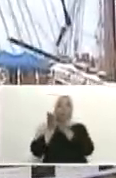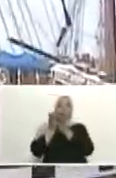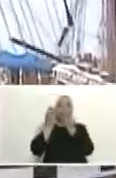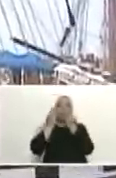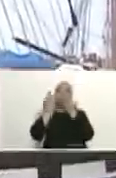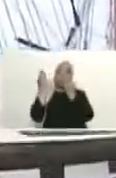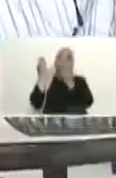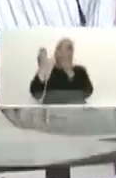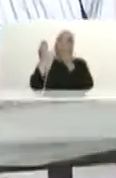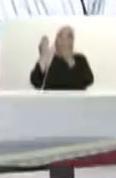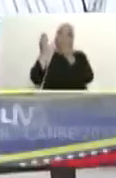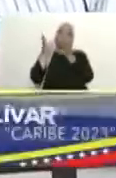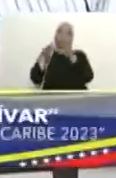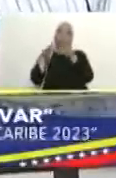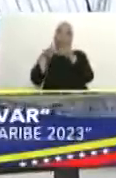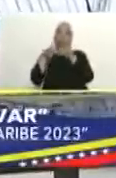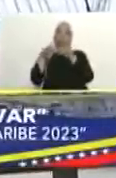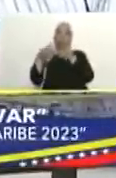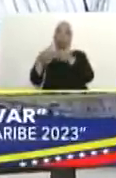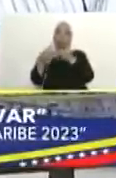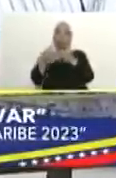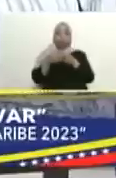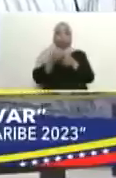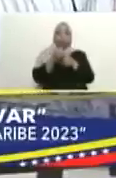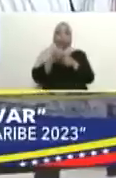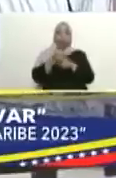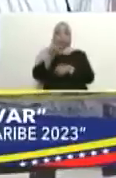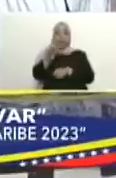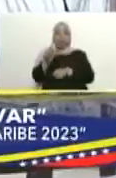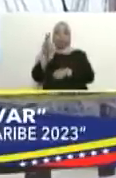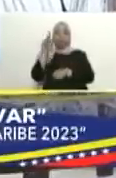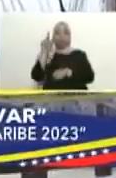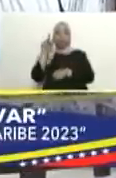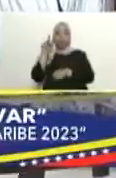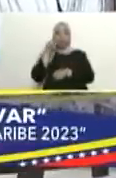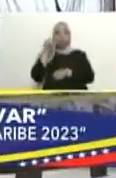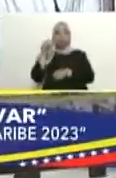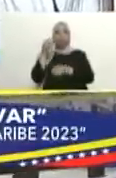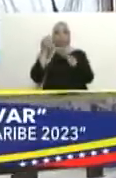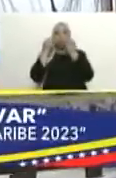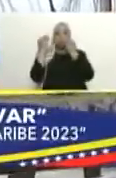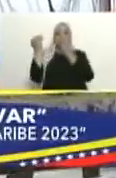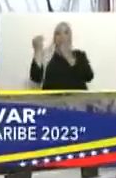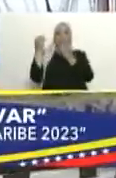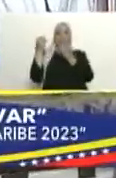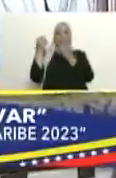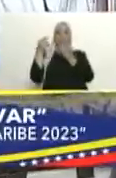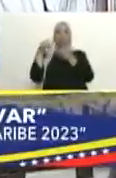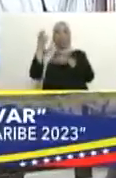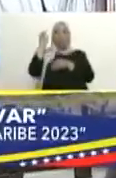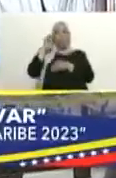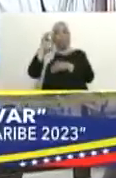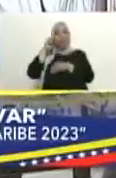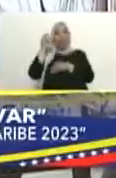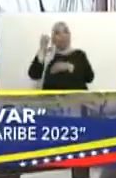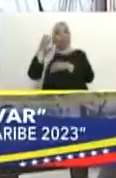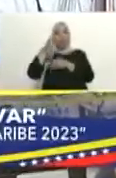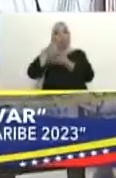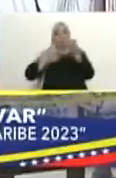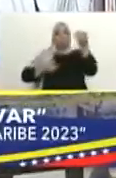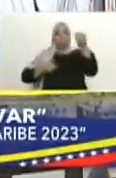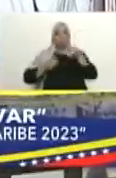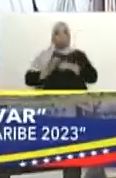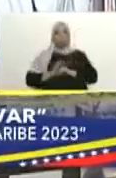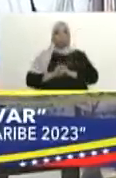Simón Bolívar, Bravo Eco 11. Al sargento mayor de segunda, Leandro Pinto González, contramaestre del palo trinquete.